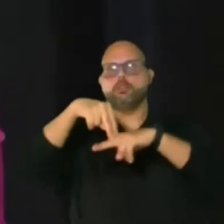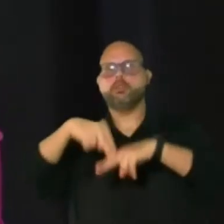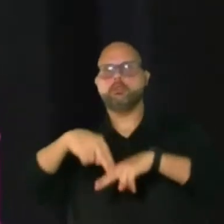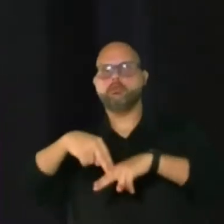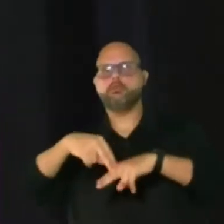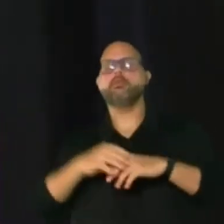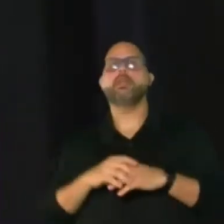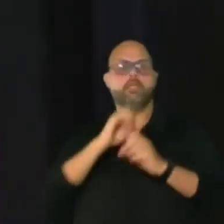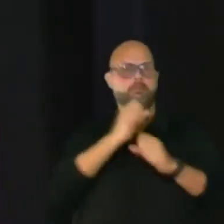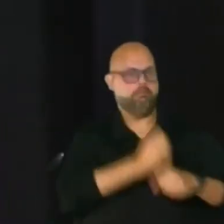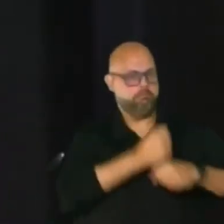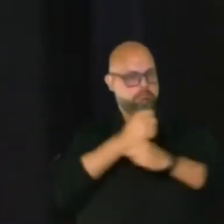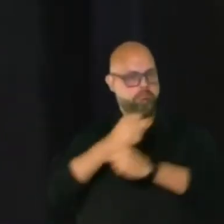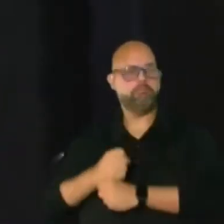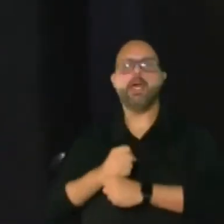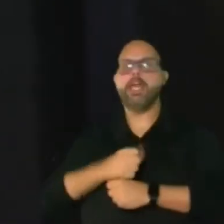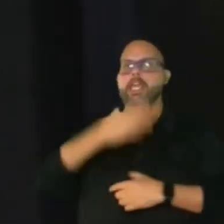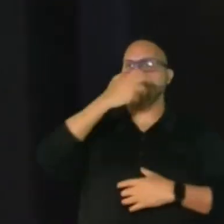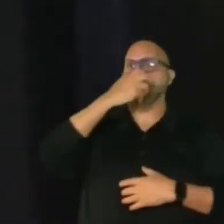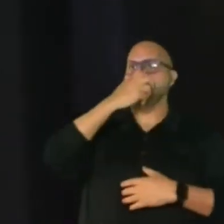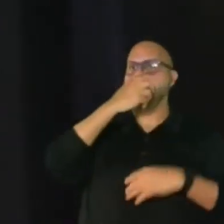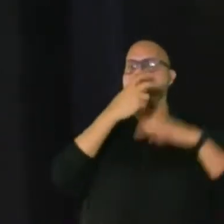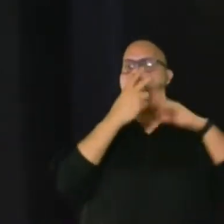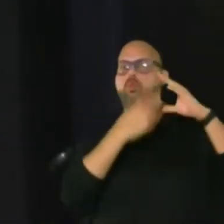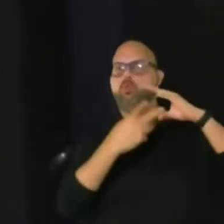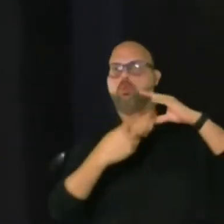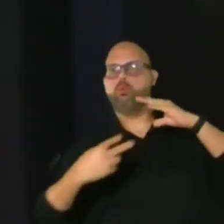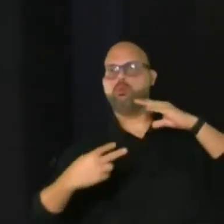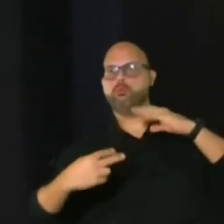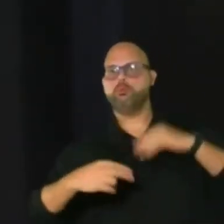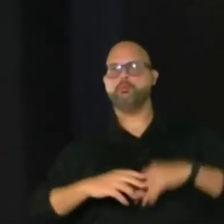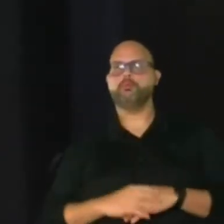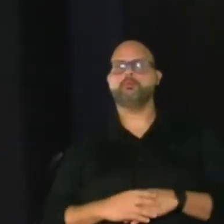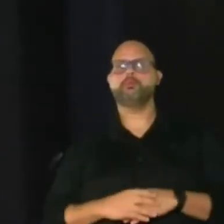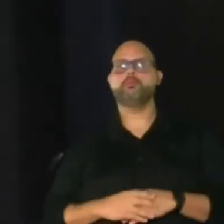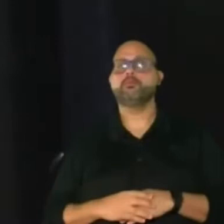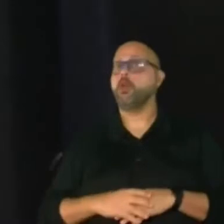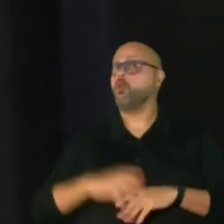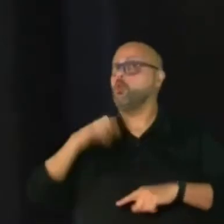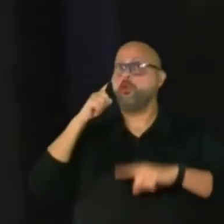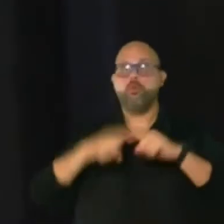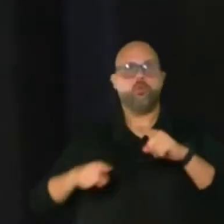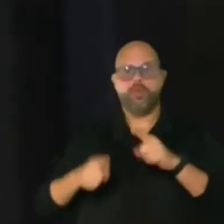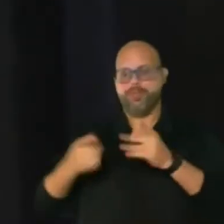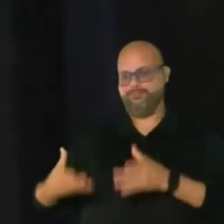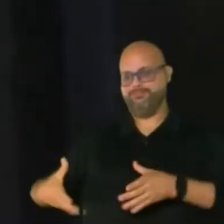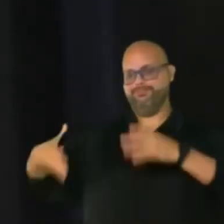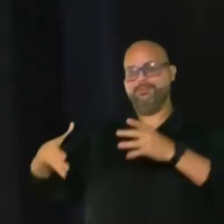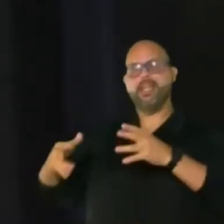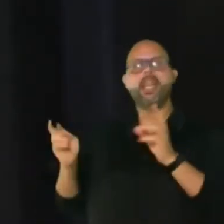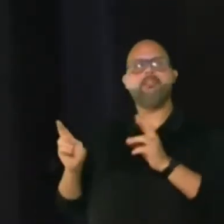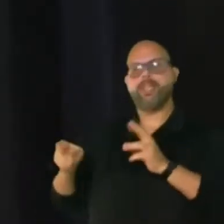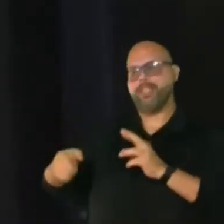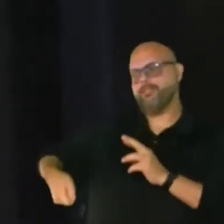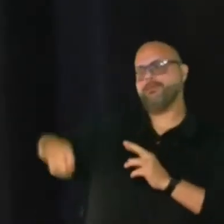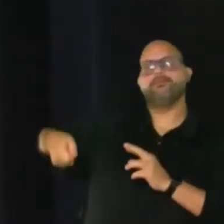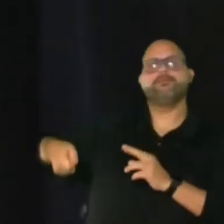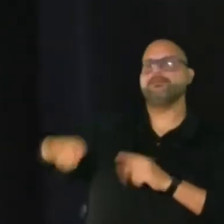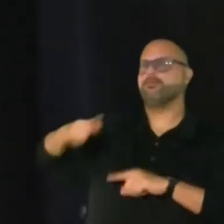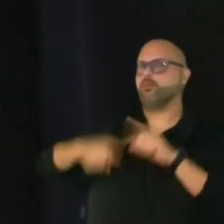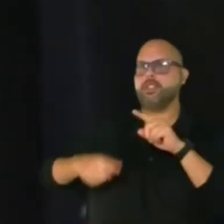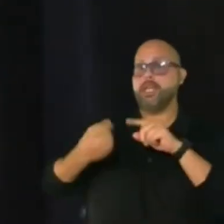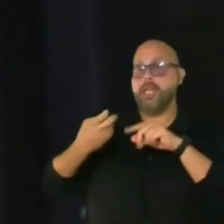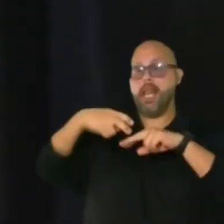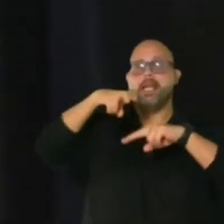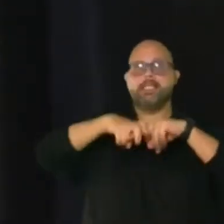buceo. No se permitirá el uso de neveritas y sillas de playa. No se permite el uso